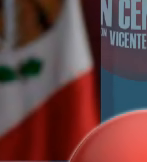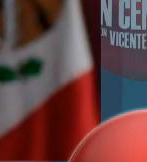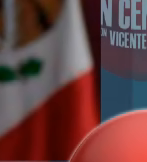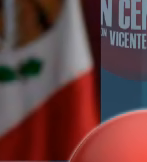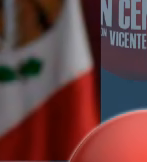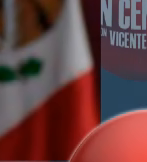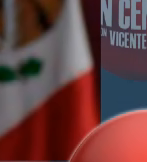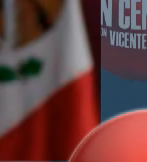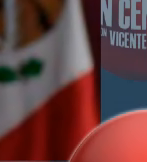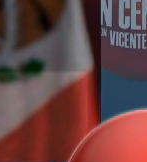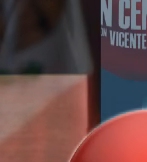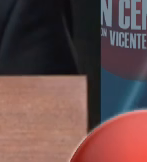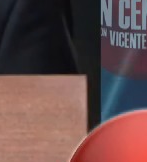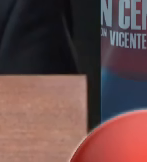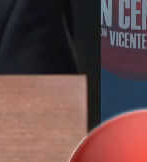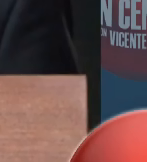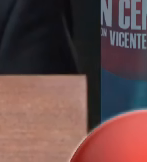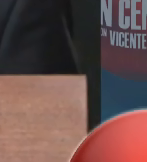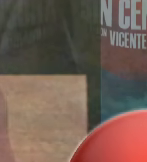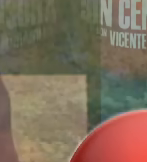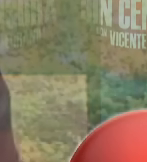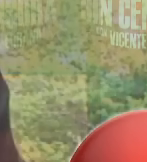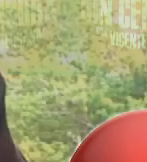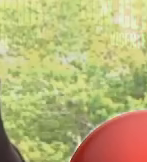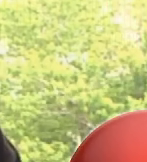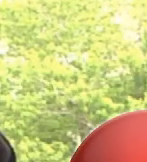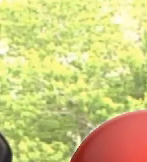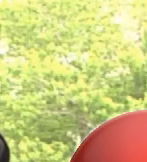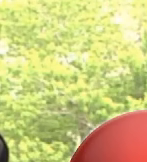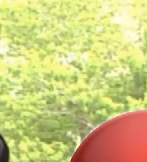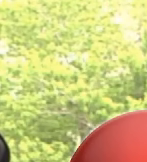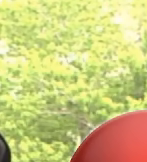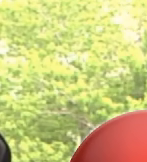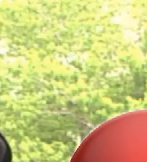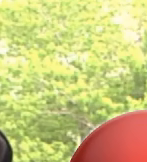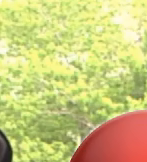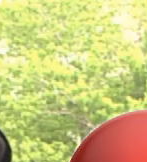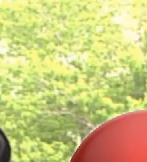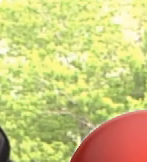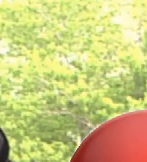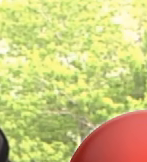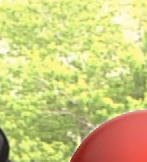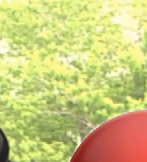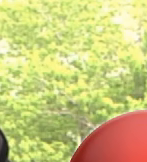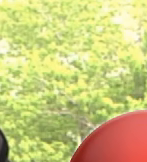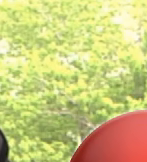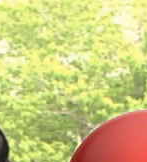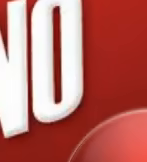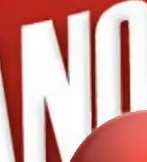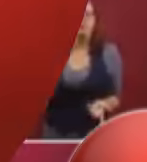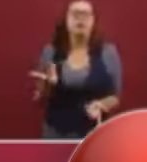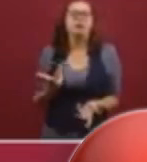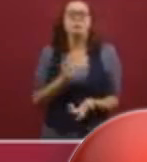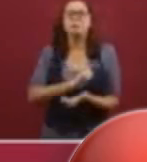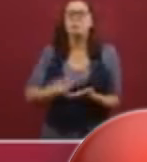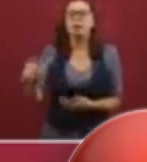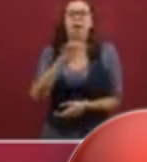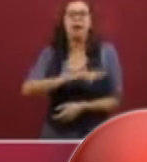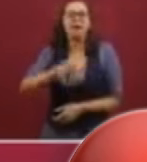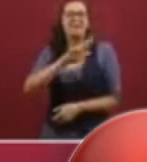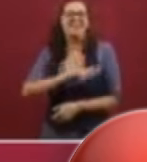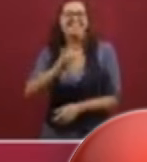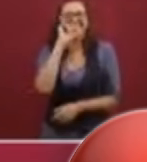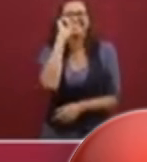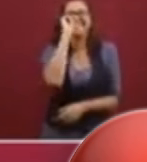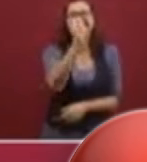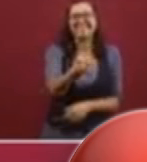Gracias, es un gran elogio. Así lo dijo el presidente Andrés Manuel López Obrador hoy en la mañanera. Decía